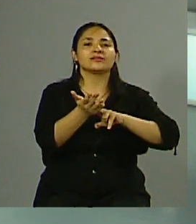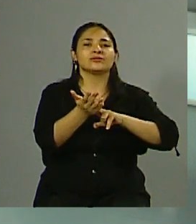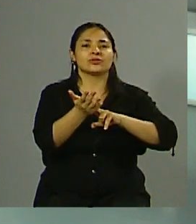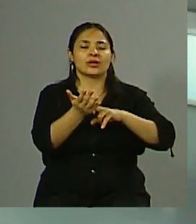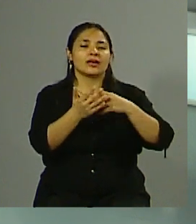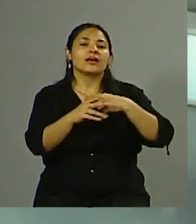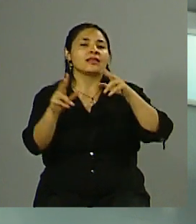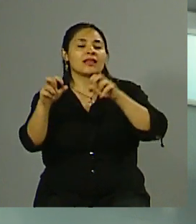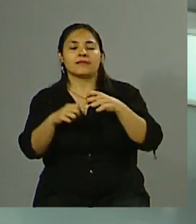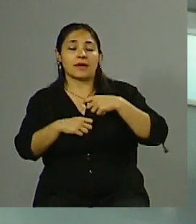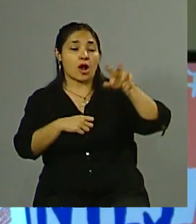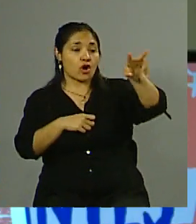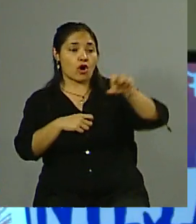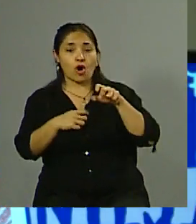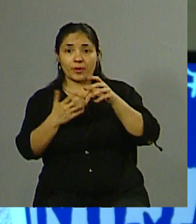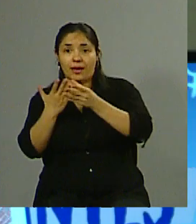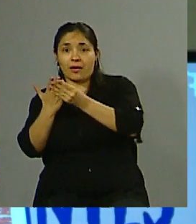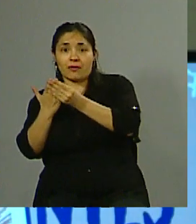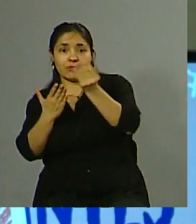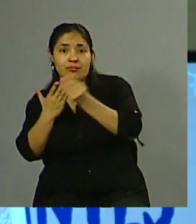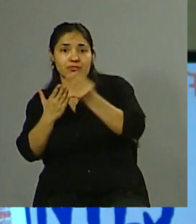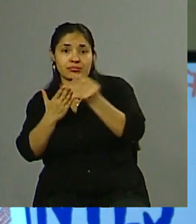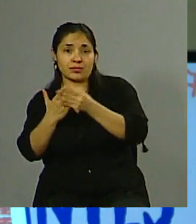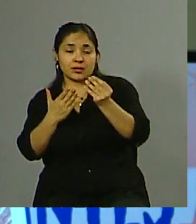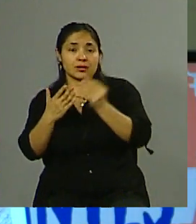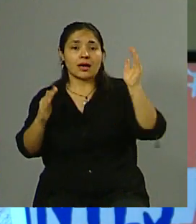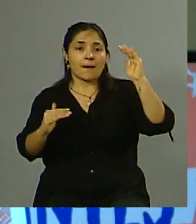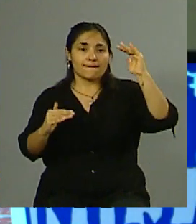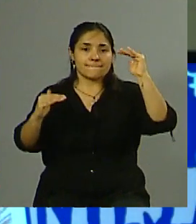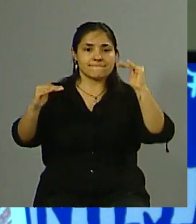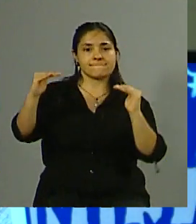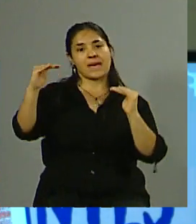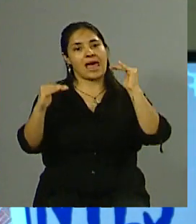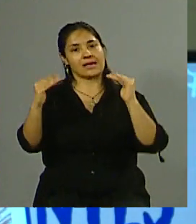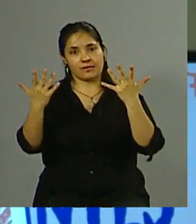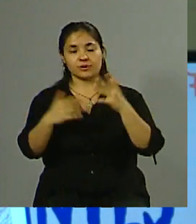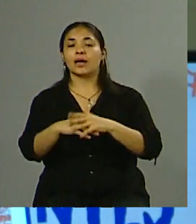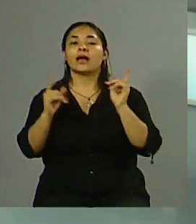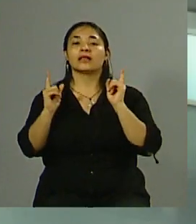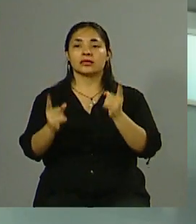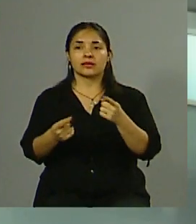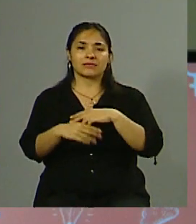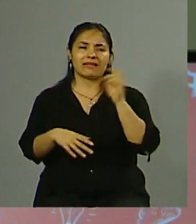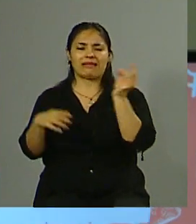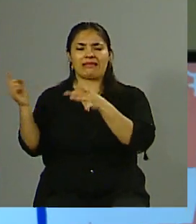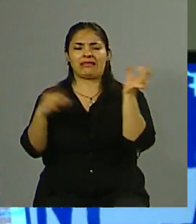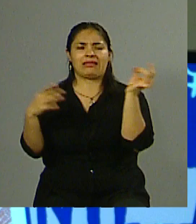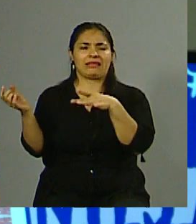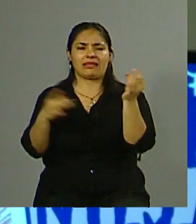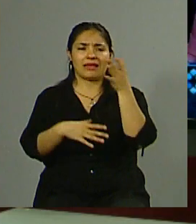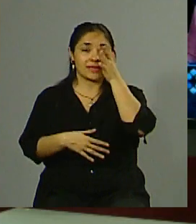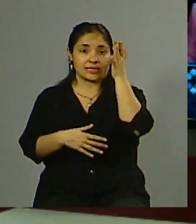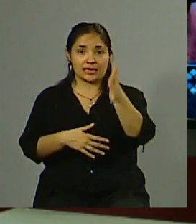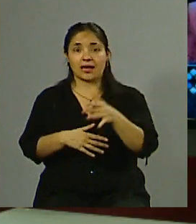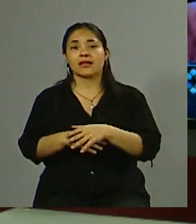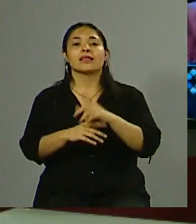muchos de ellos han nombrado, pero para todos en general, ¿sí? Después, bueno, muchas chicanas, había así por haber. Sí, en mucho esto